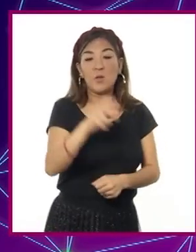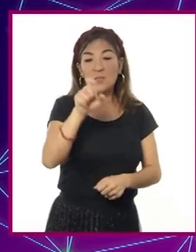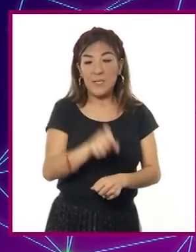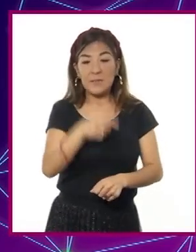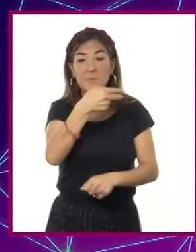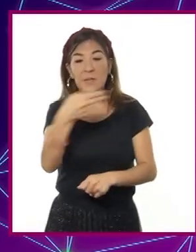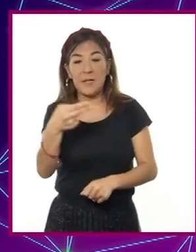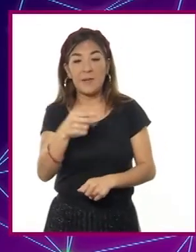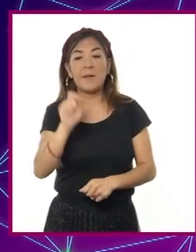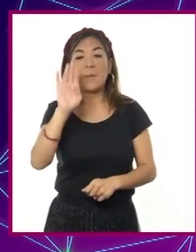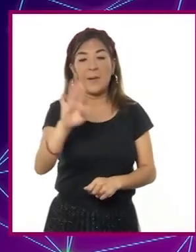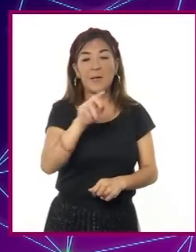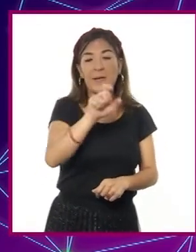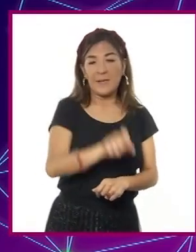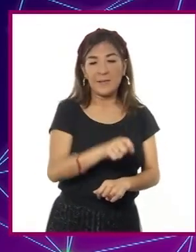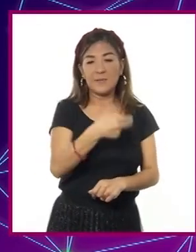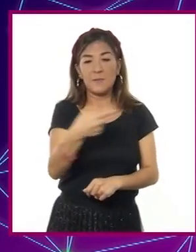medios.